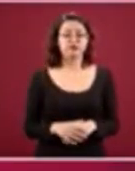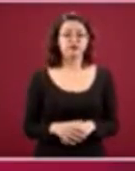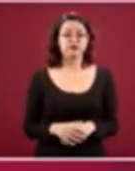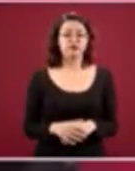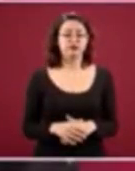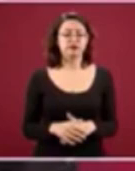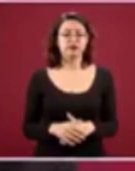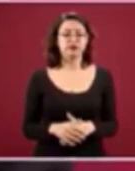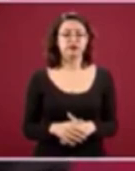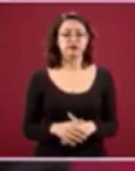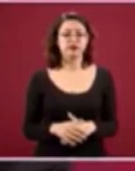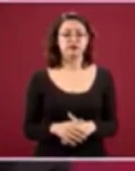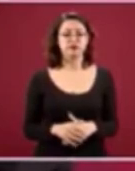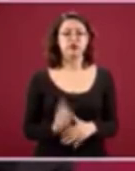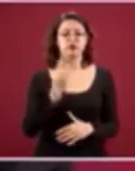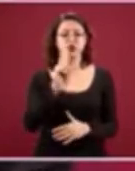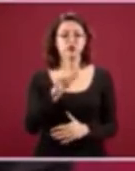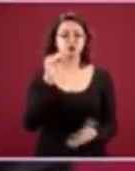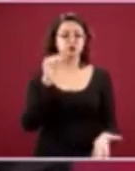de